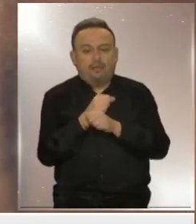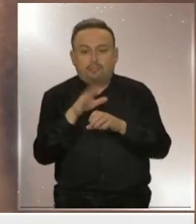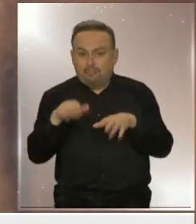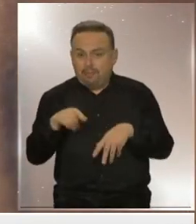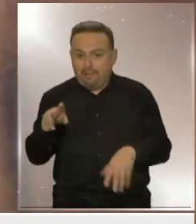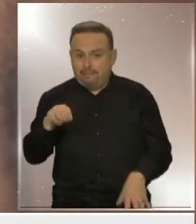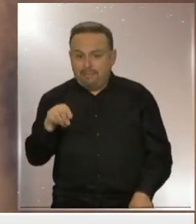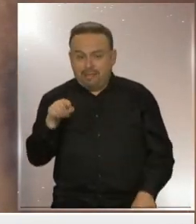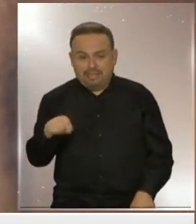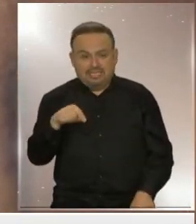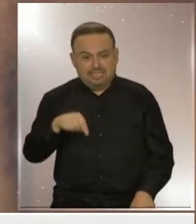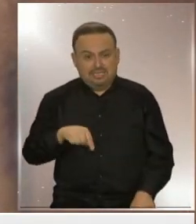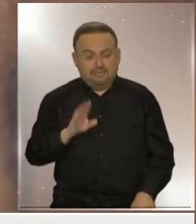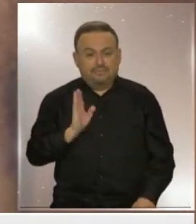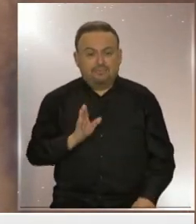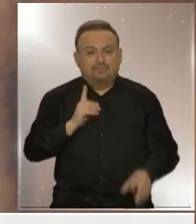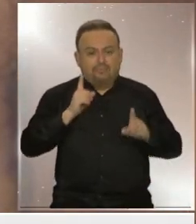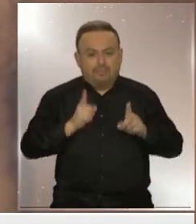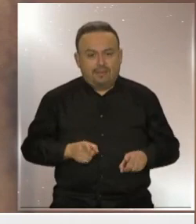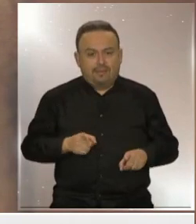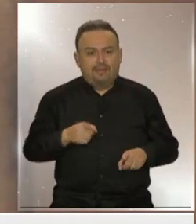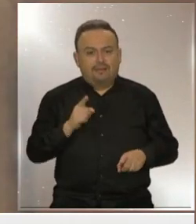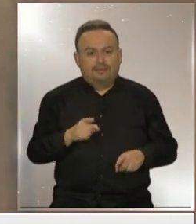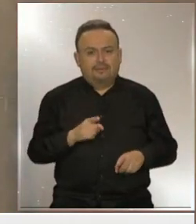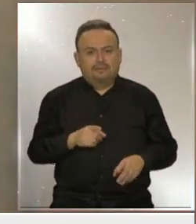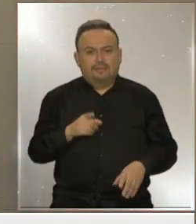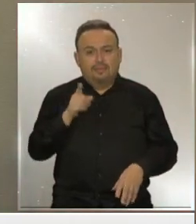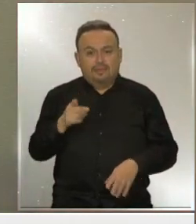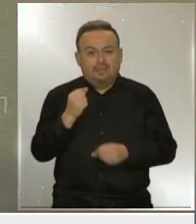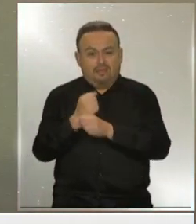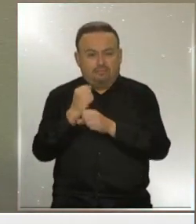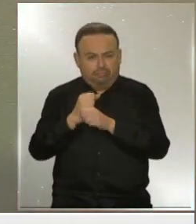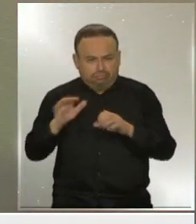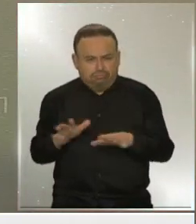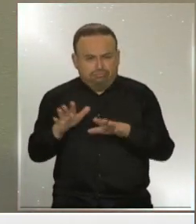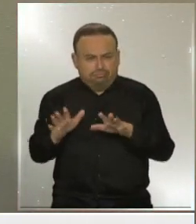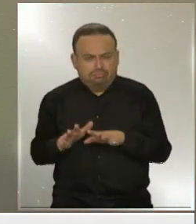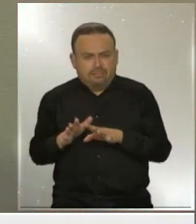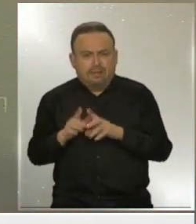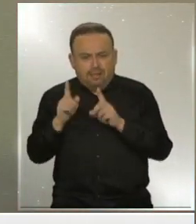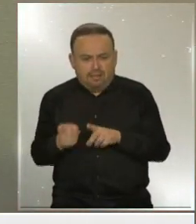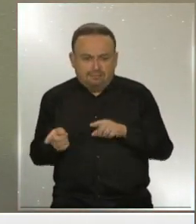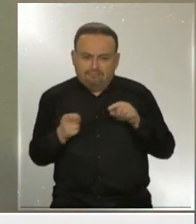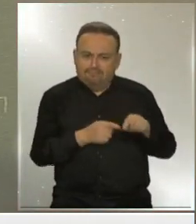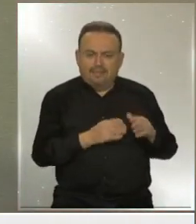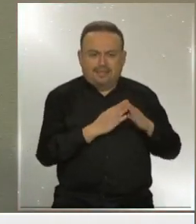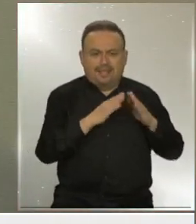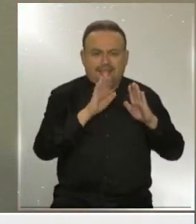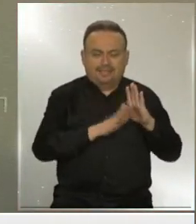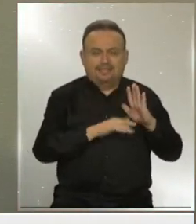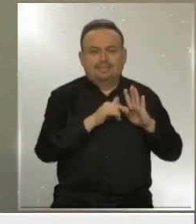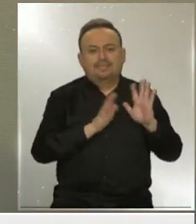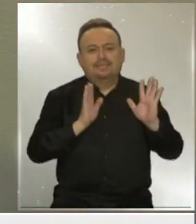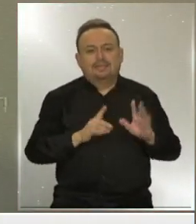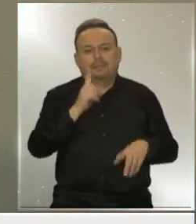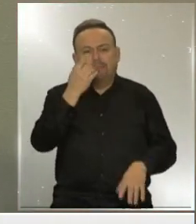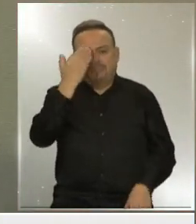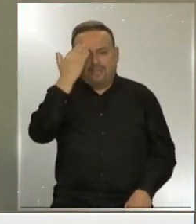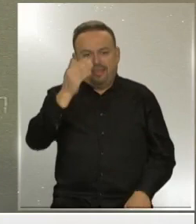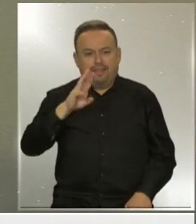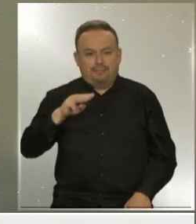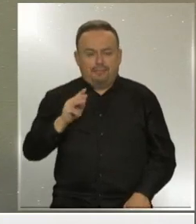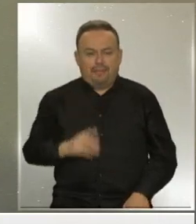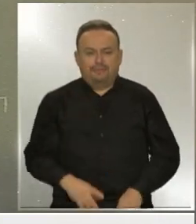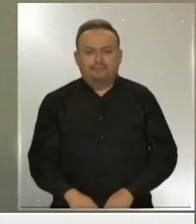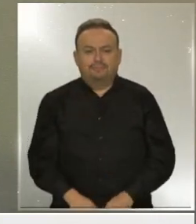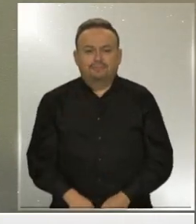hace su madre, que por esta vez debió salir de la primera línea para preocuparse de su gestación y así celebrar su primer día de la